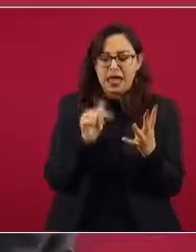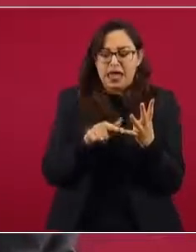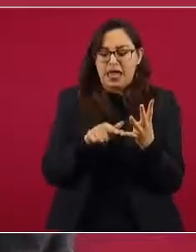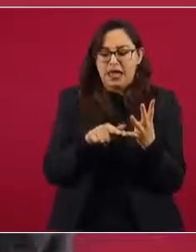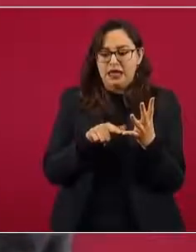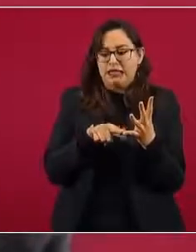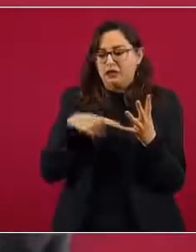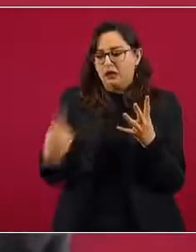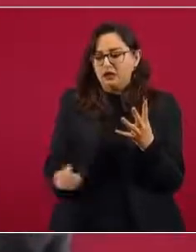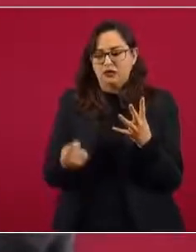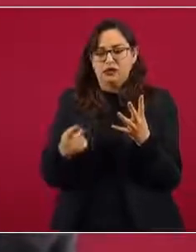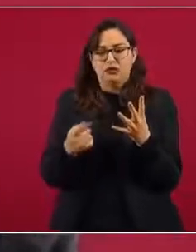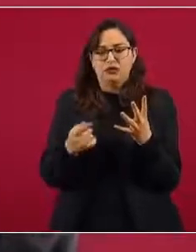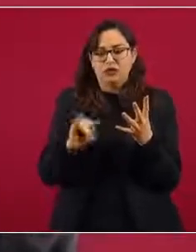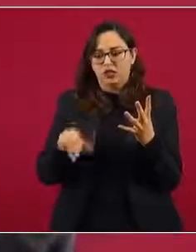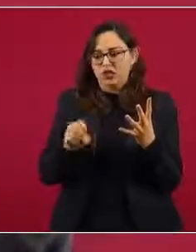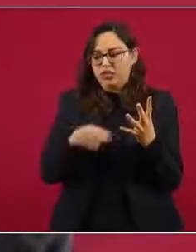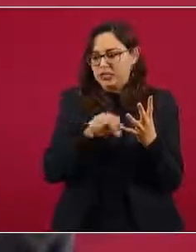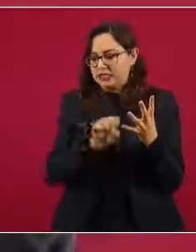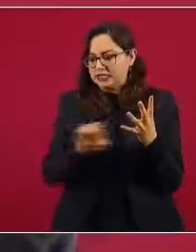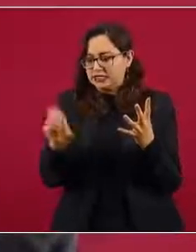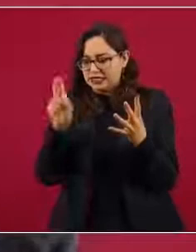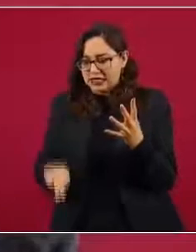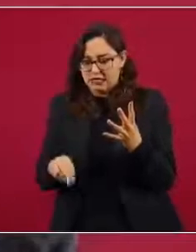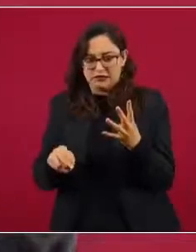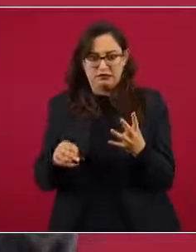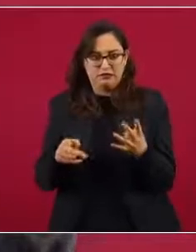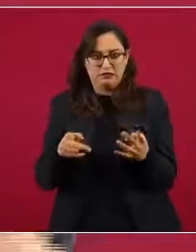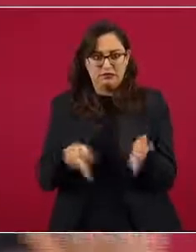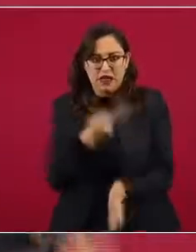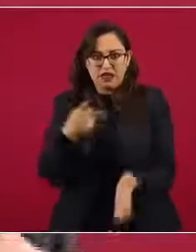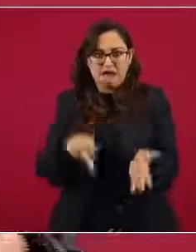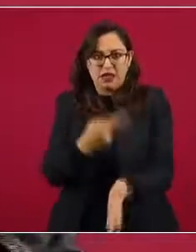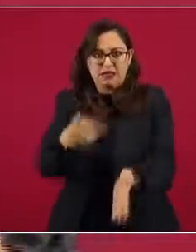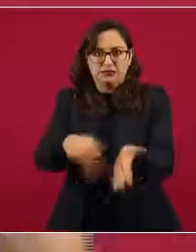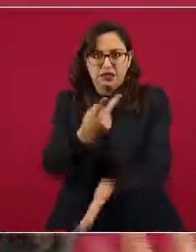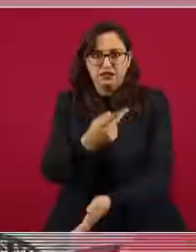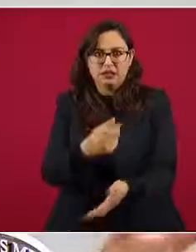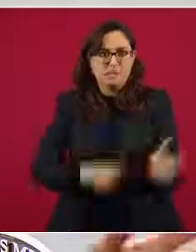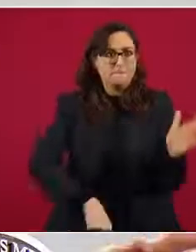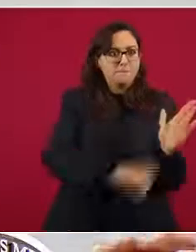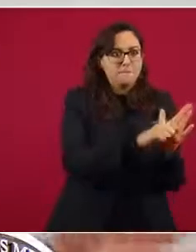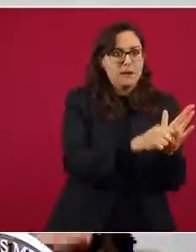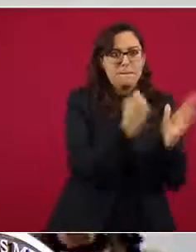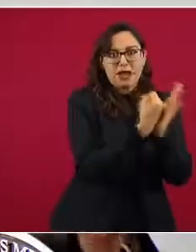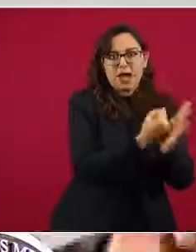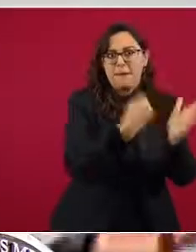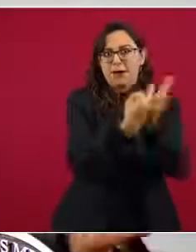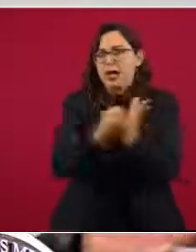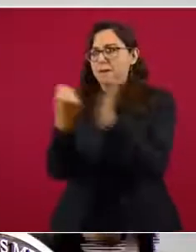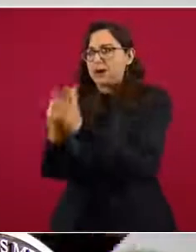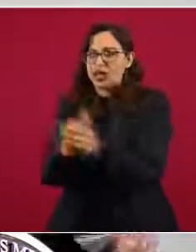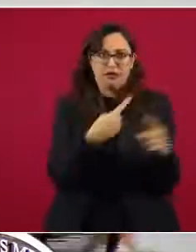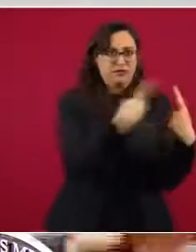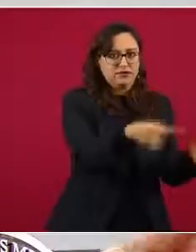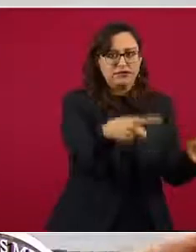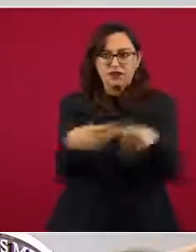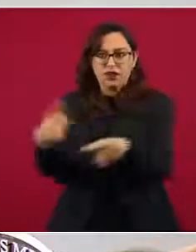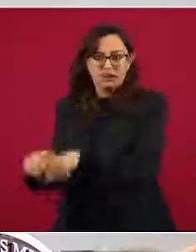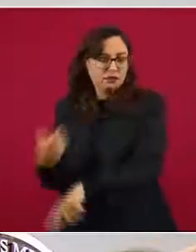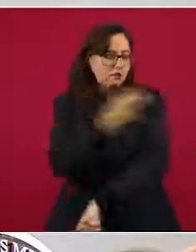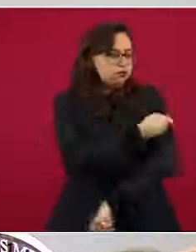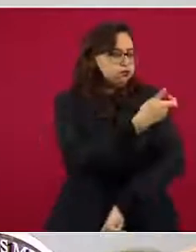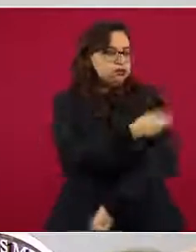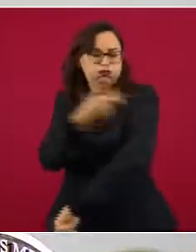población que no es necesario vacunarse más de una vez solamente con el esquema